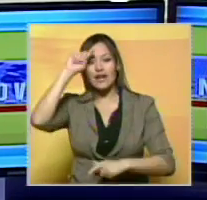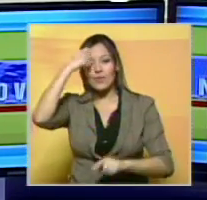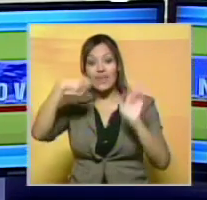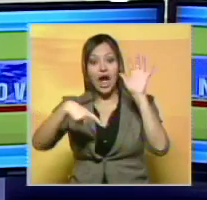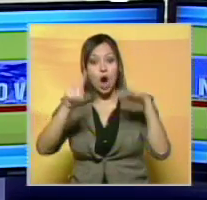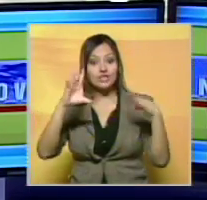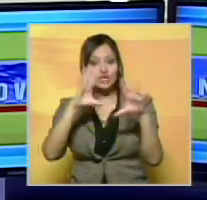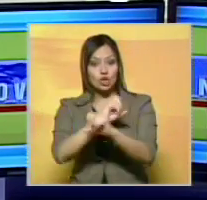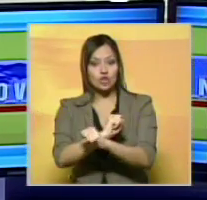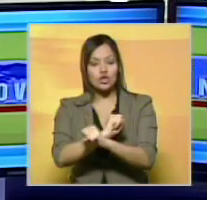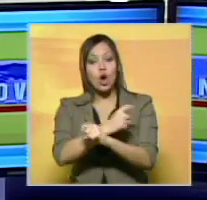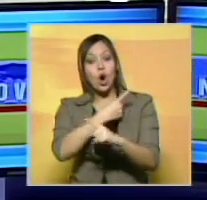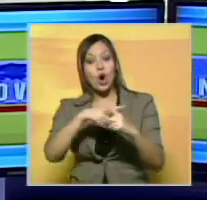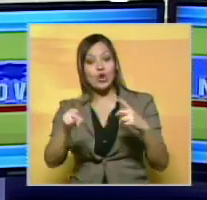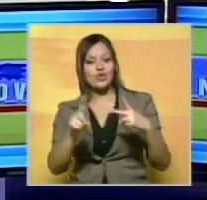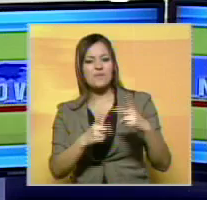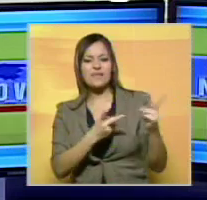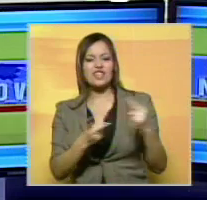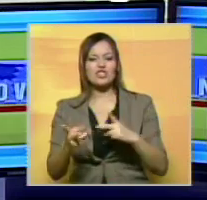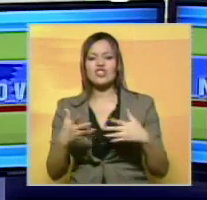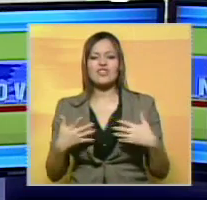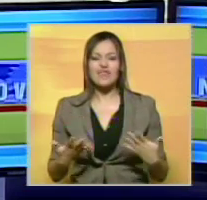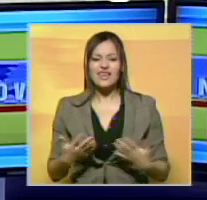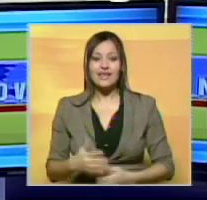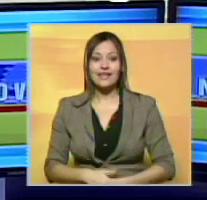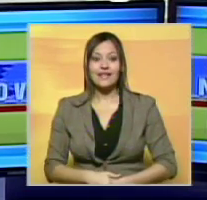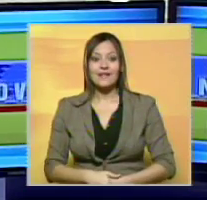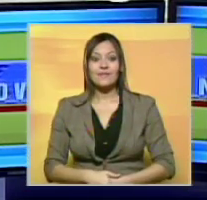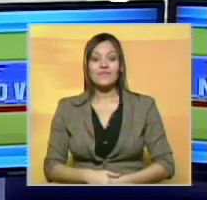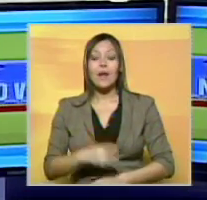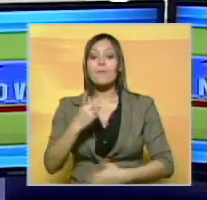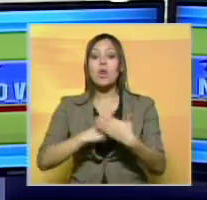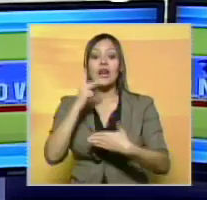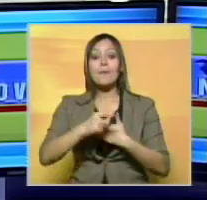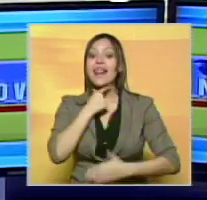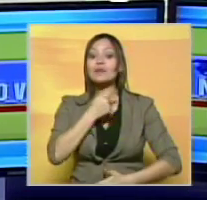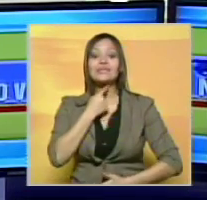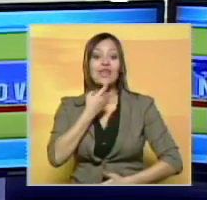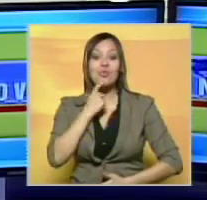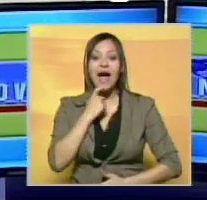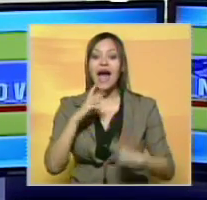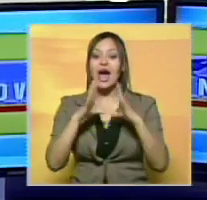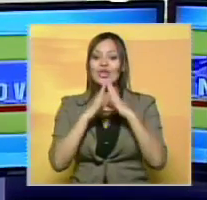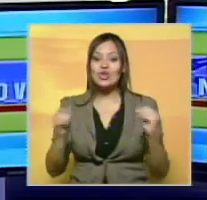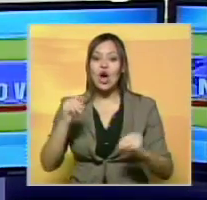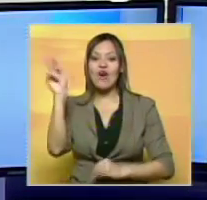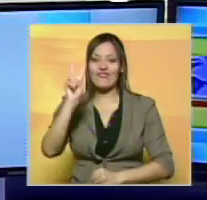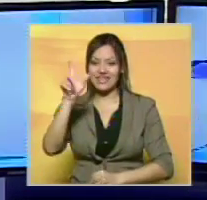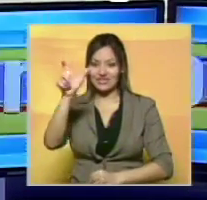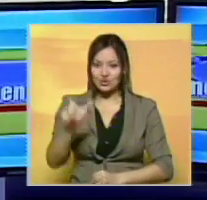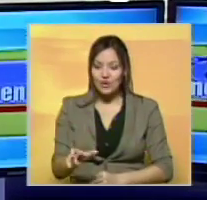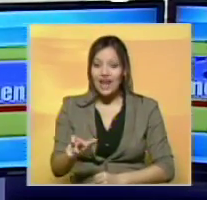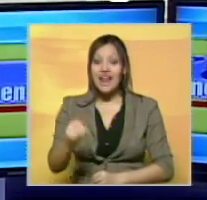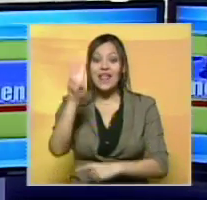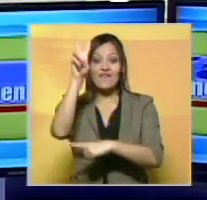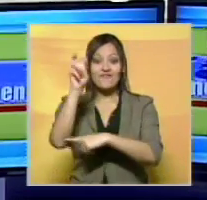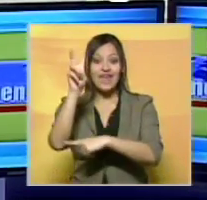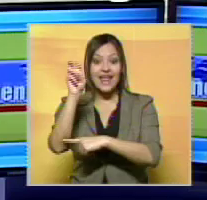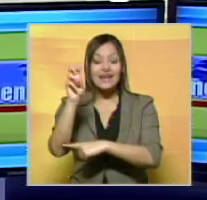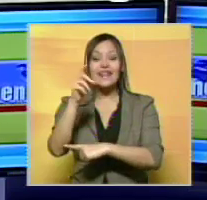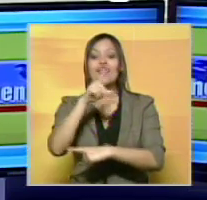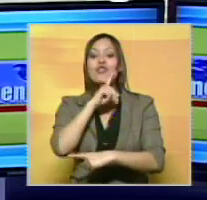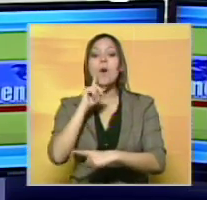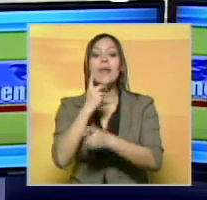11 de la noche. Y también hay otra invitación. También los invitamos a ver el programa que le encanta a Eduardo y a todos los venezolanos, porque los viernes son viernes